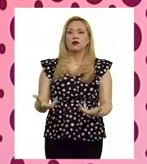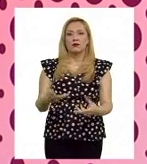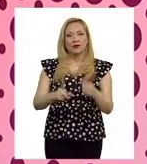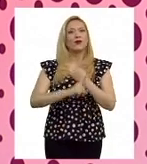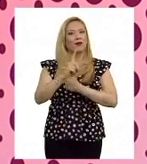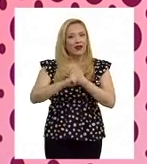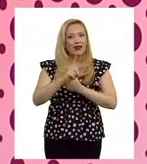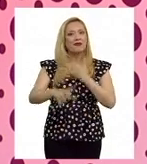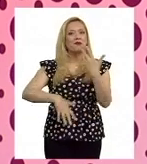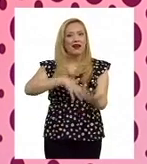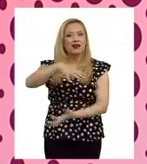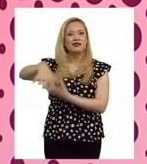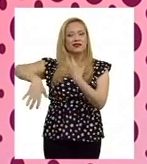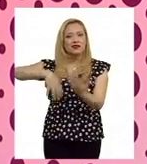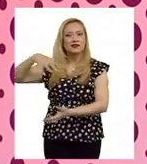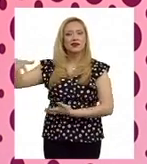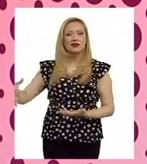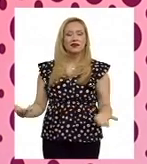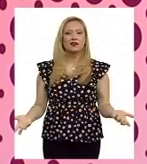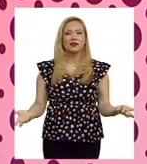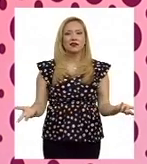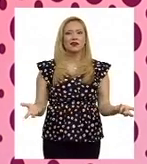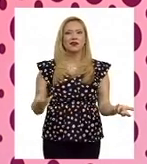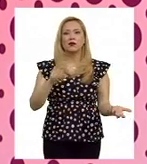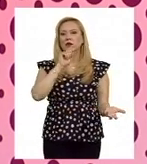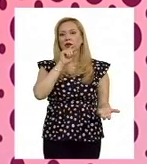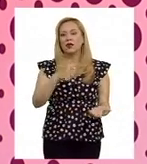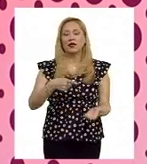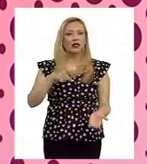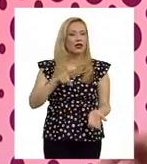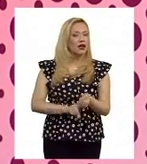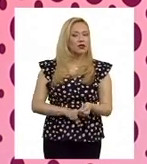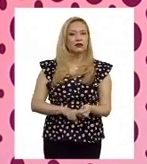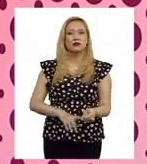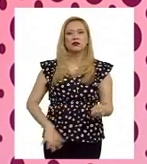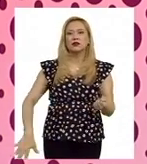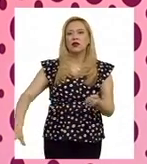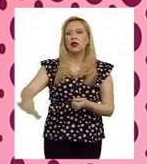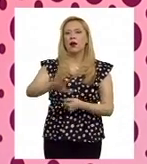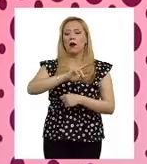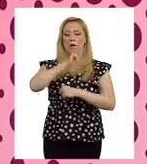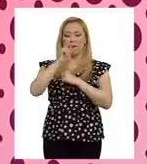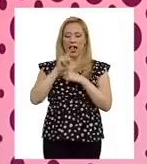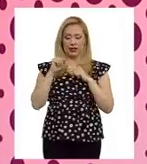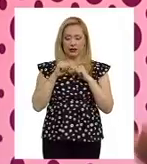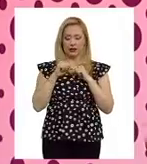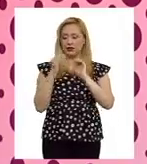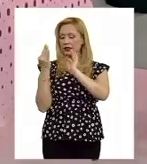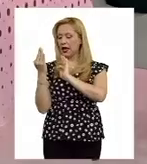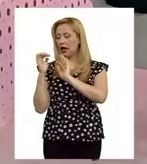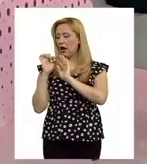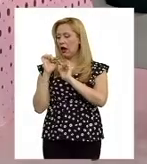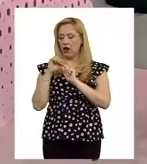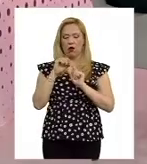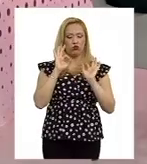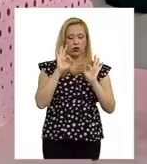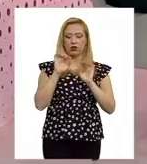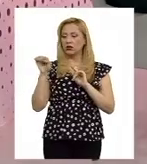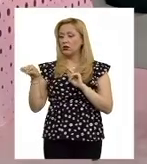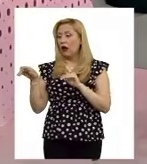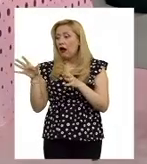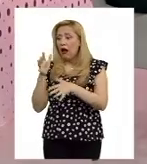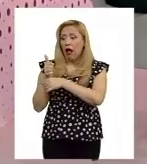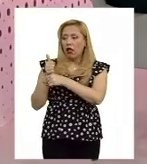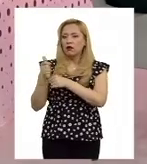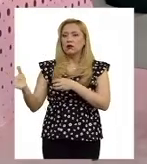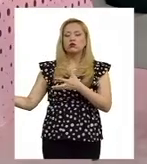desplazamiento forzado por cambios climáticos es sobre todo interno, de una región, de un país a otro. Pero más y más